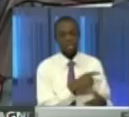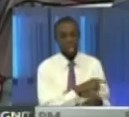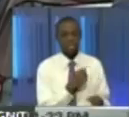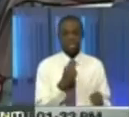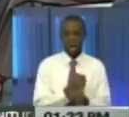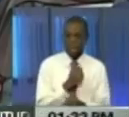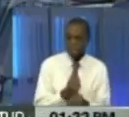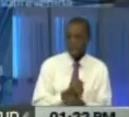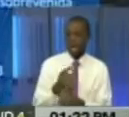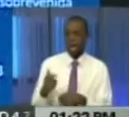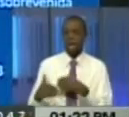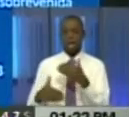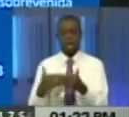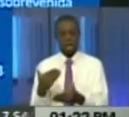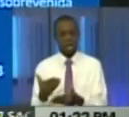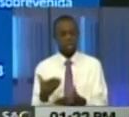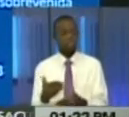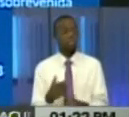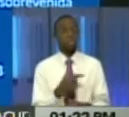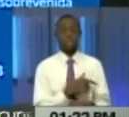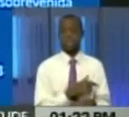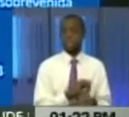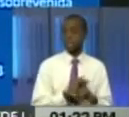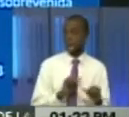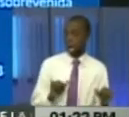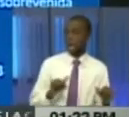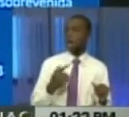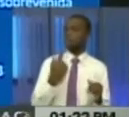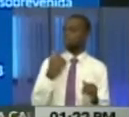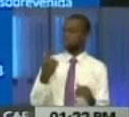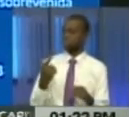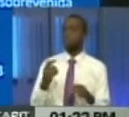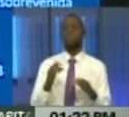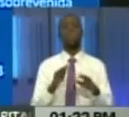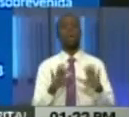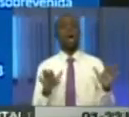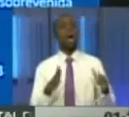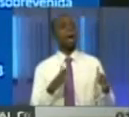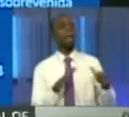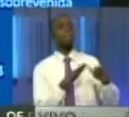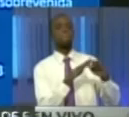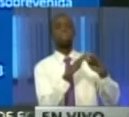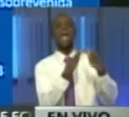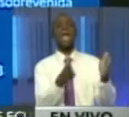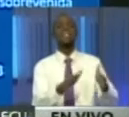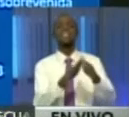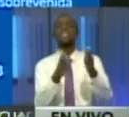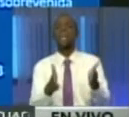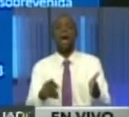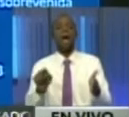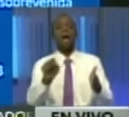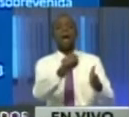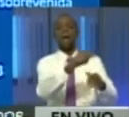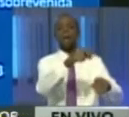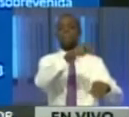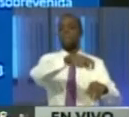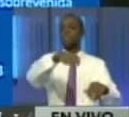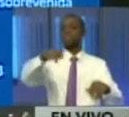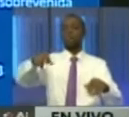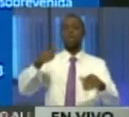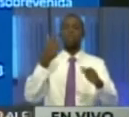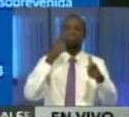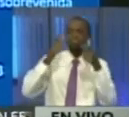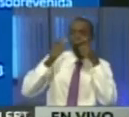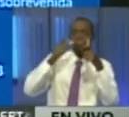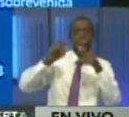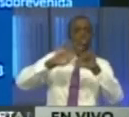ese proceso de referendo. Teníamos ya la notificación de los miembros de mesa, capacitación de los miembros de mesa, ya estaban listos, la